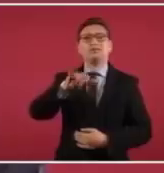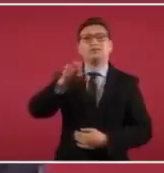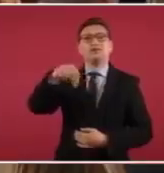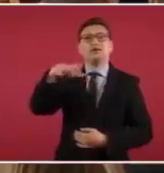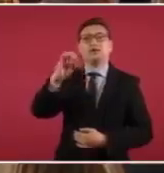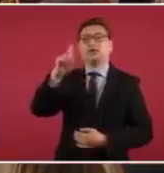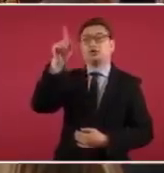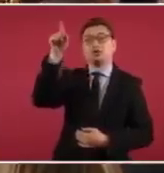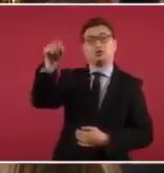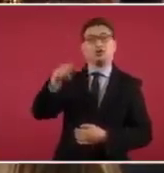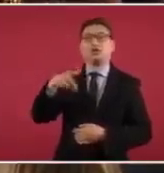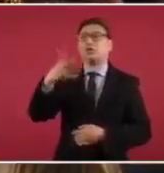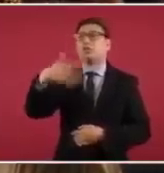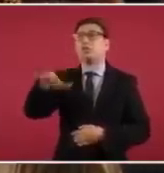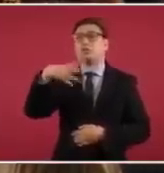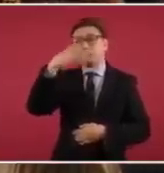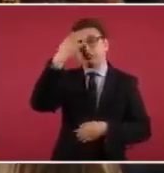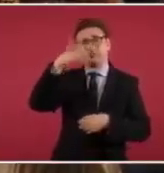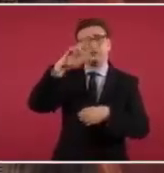al extranjero